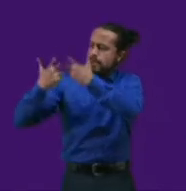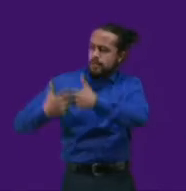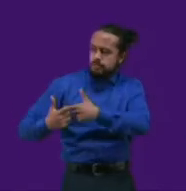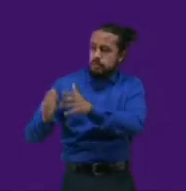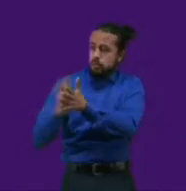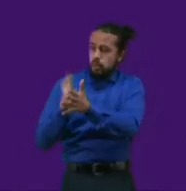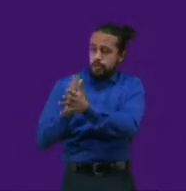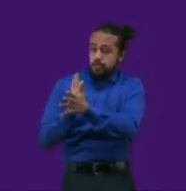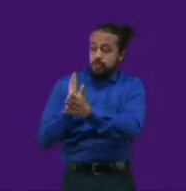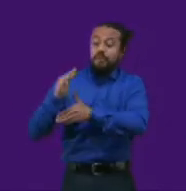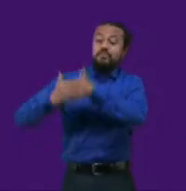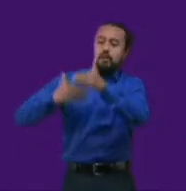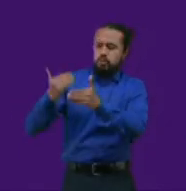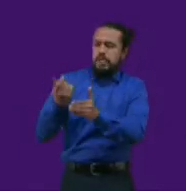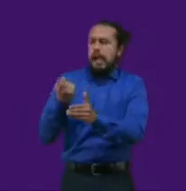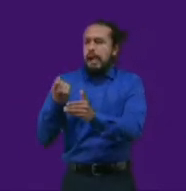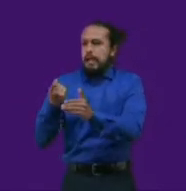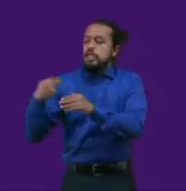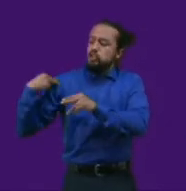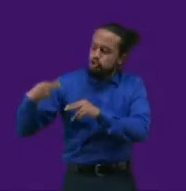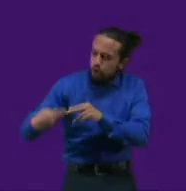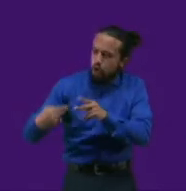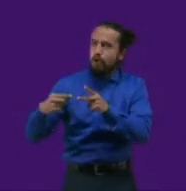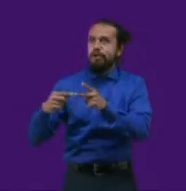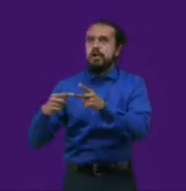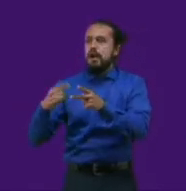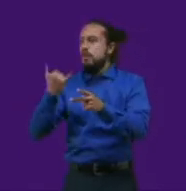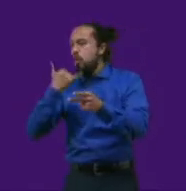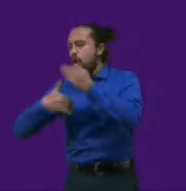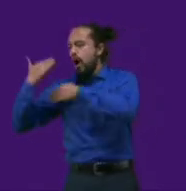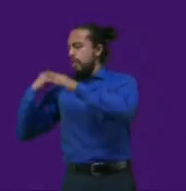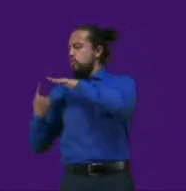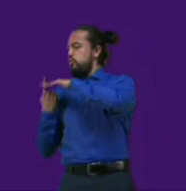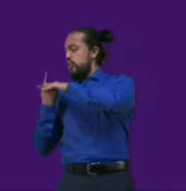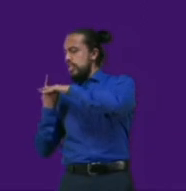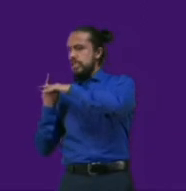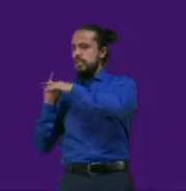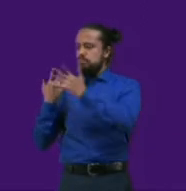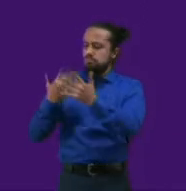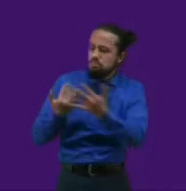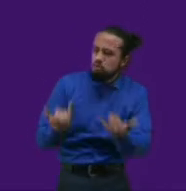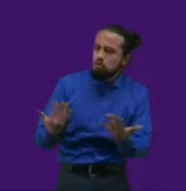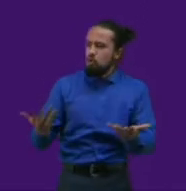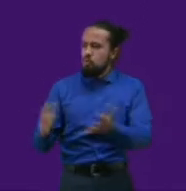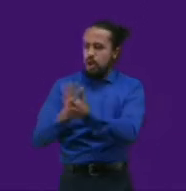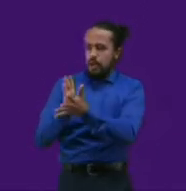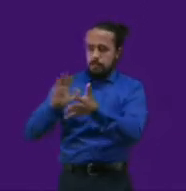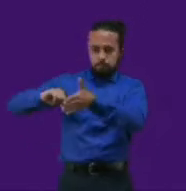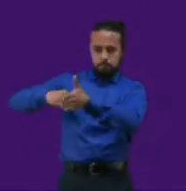más adelante vamos a entrar en detalle de cómo han llegado ahí y qué sigue para cada uno de ustedes. Entonces